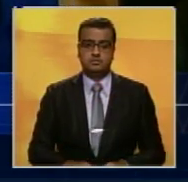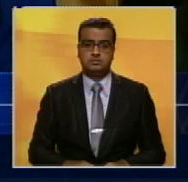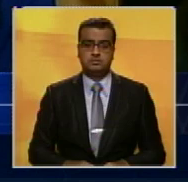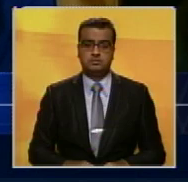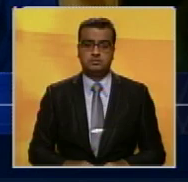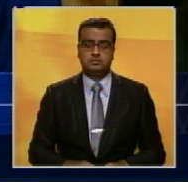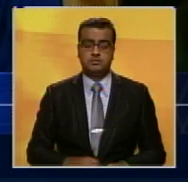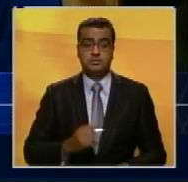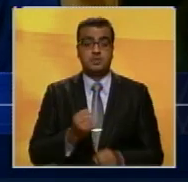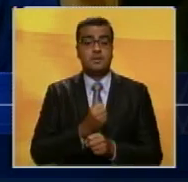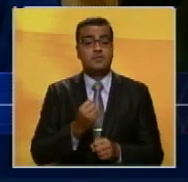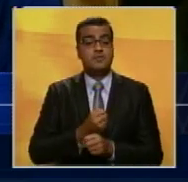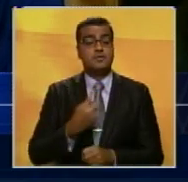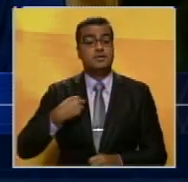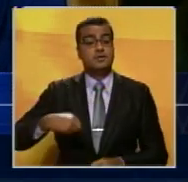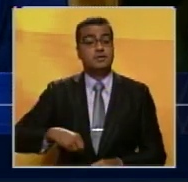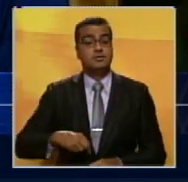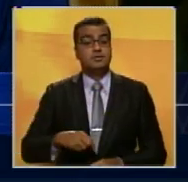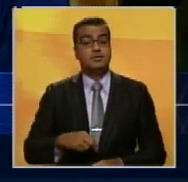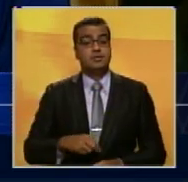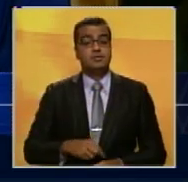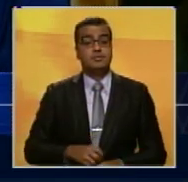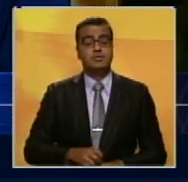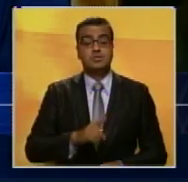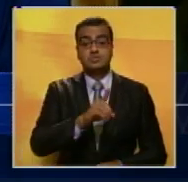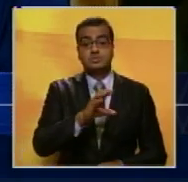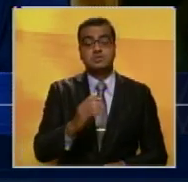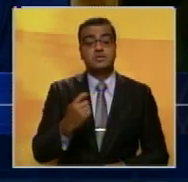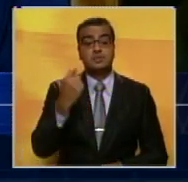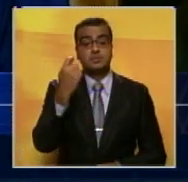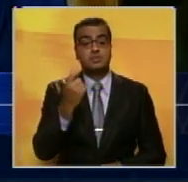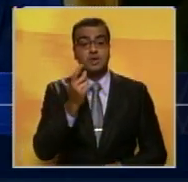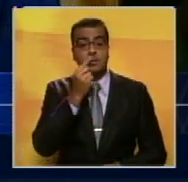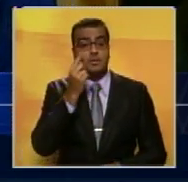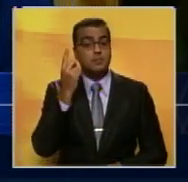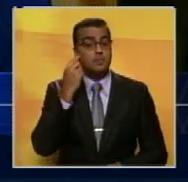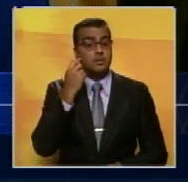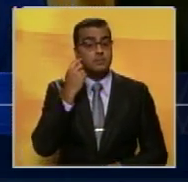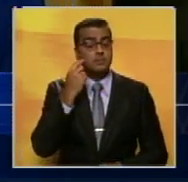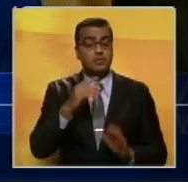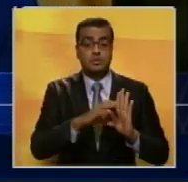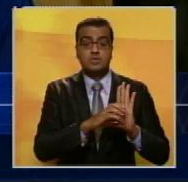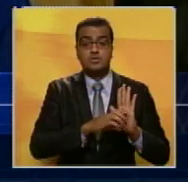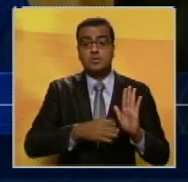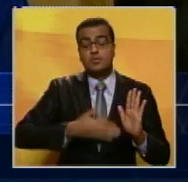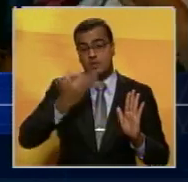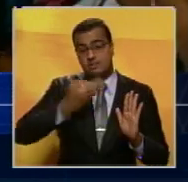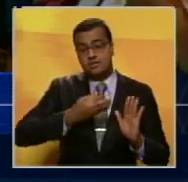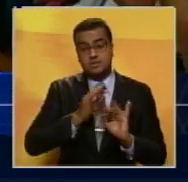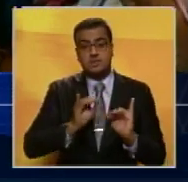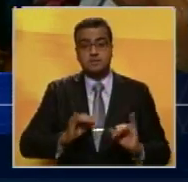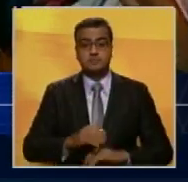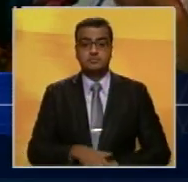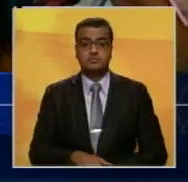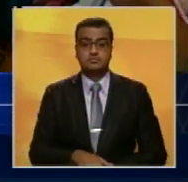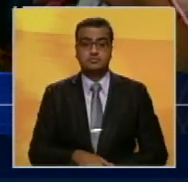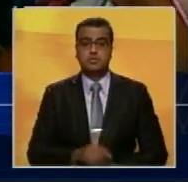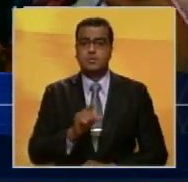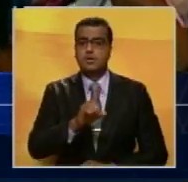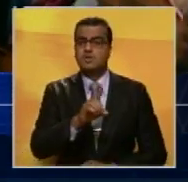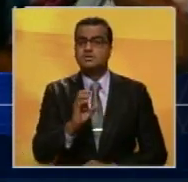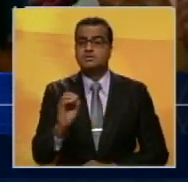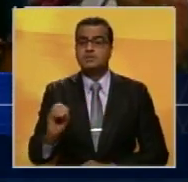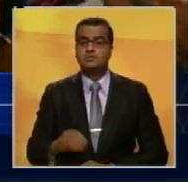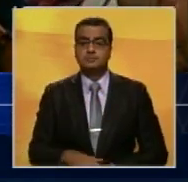La clase obrera va a tener no menos de 100 diputados y diputadas constituyentes. Se los puedo adelantar desde ya. No menos de 100.